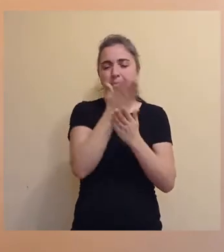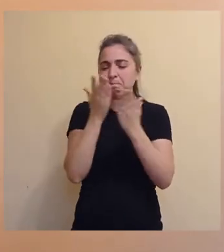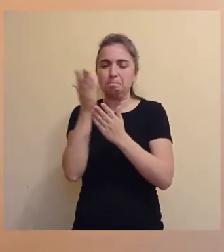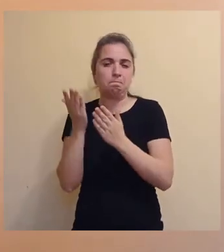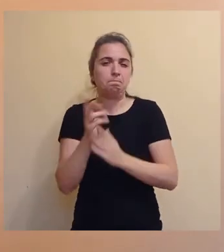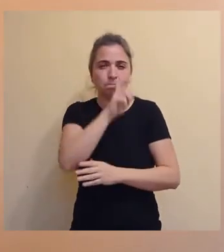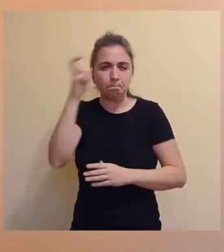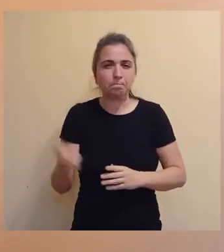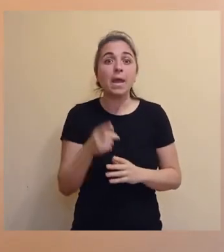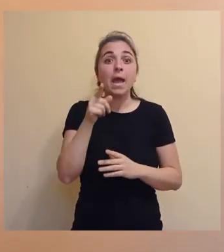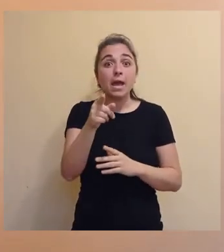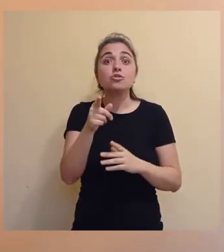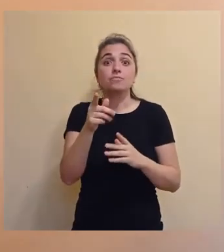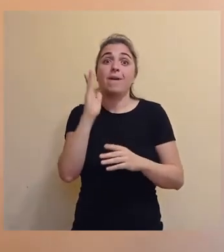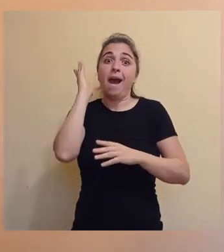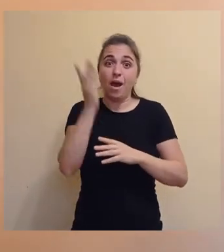poco las ciberviolencias machistas.